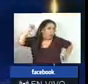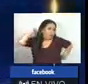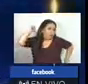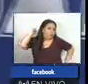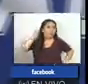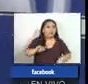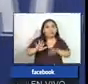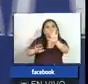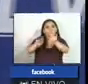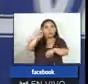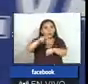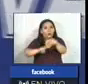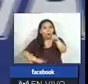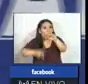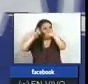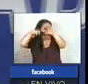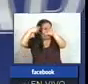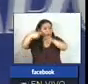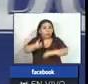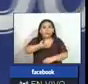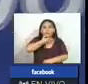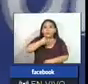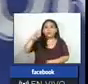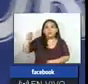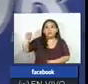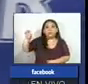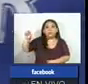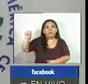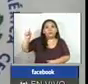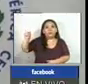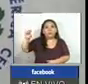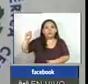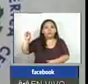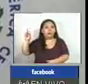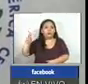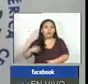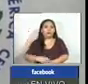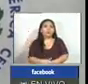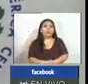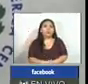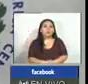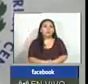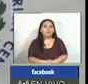12 dólares imágenes y reporte de Néstor Hernández noticiero hechos